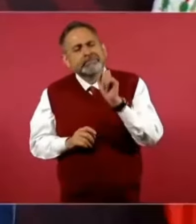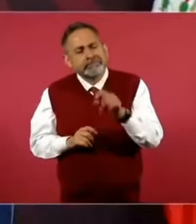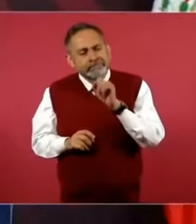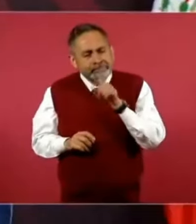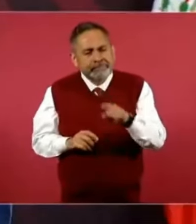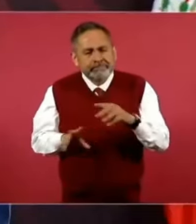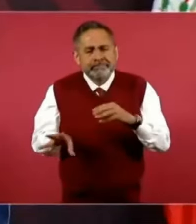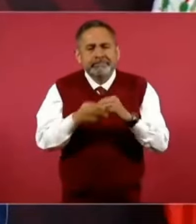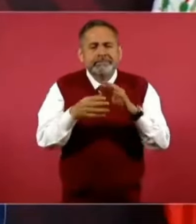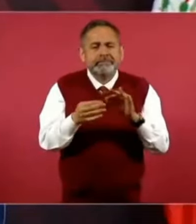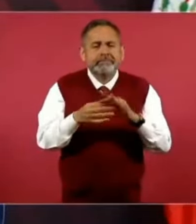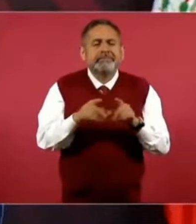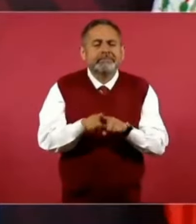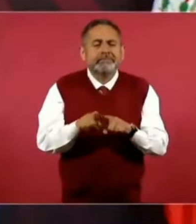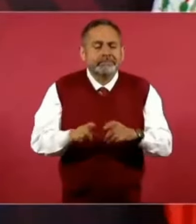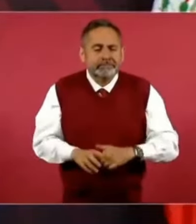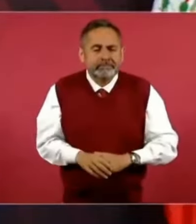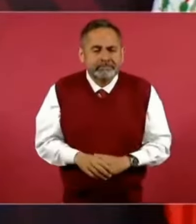sino